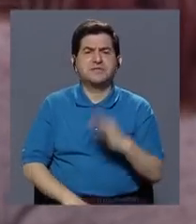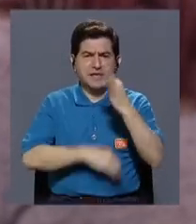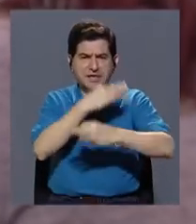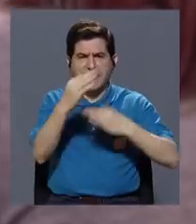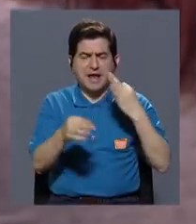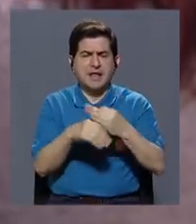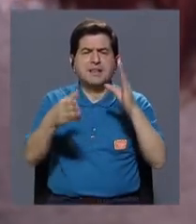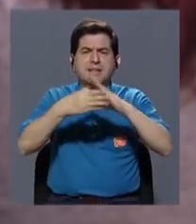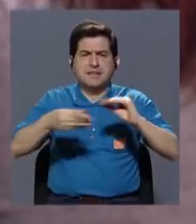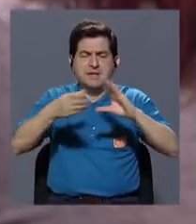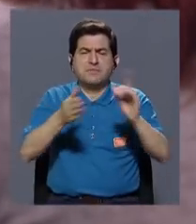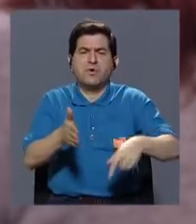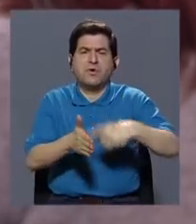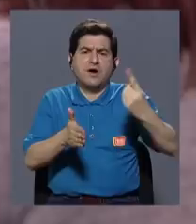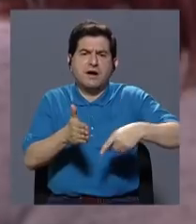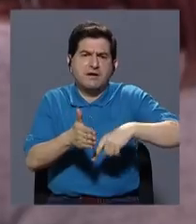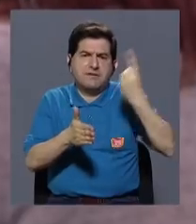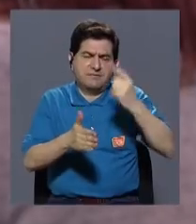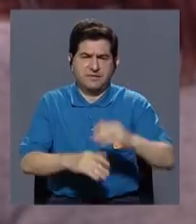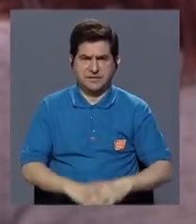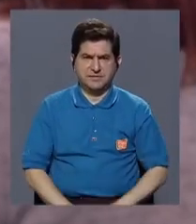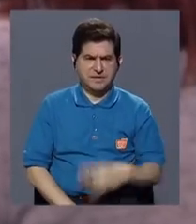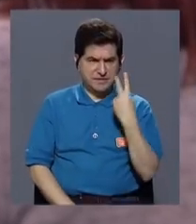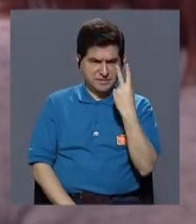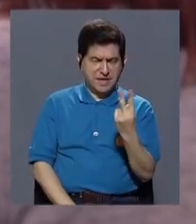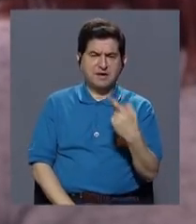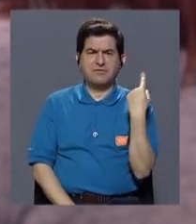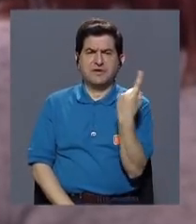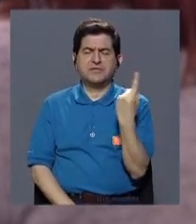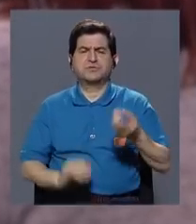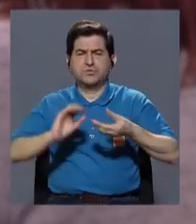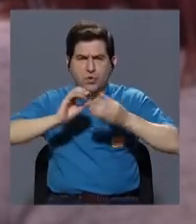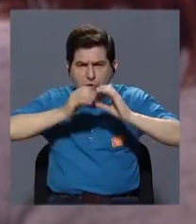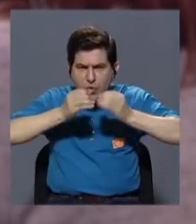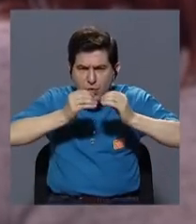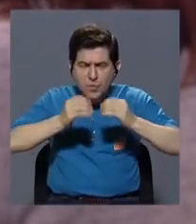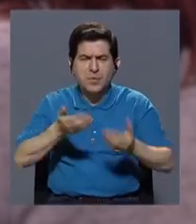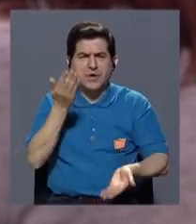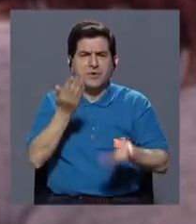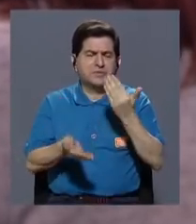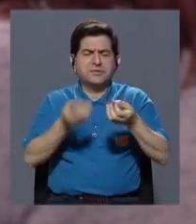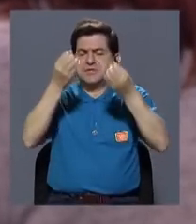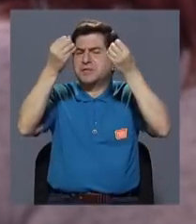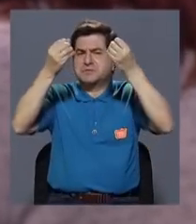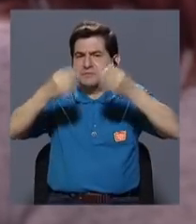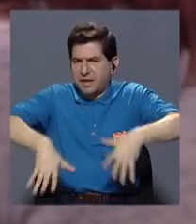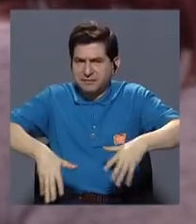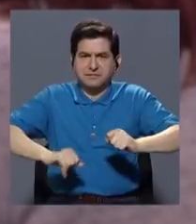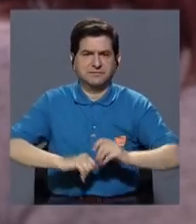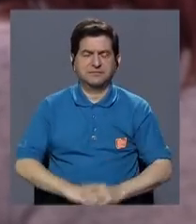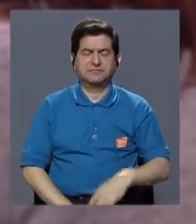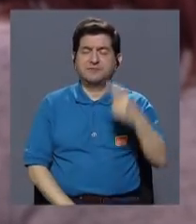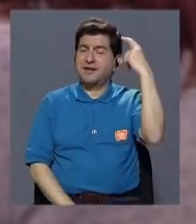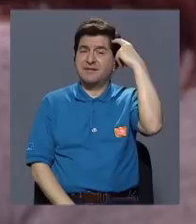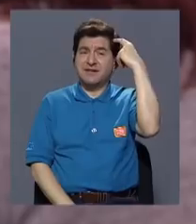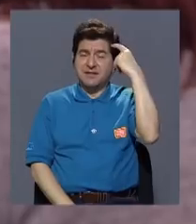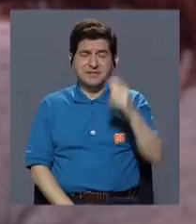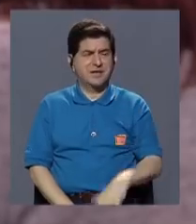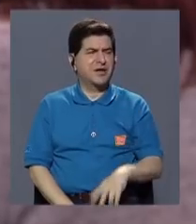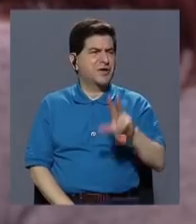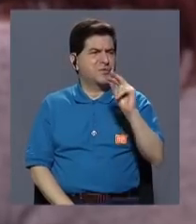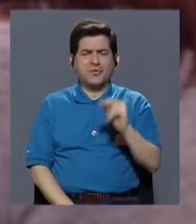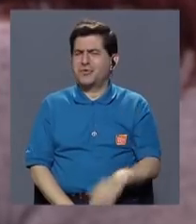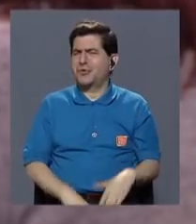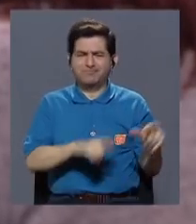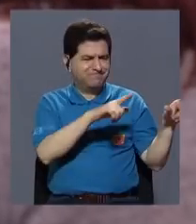género de la crónica y es que a veces cuando vemos solo datos los datos se nos pierden verdad no el cerebro tampoco está